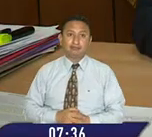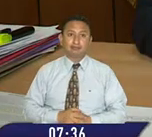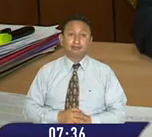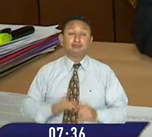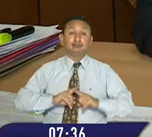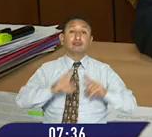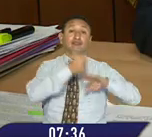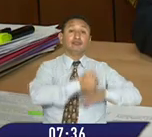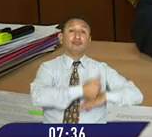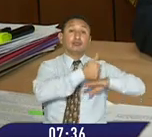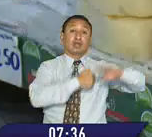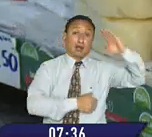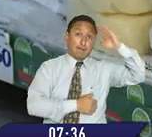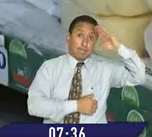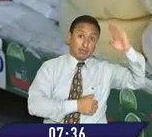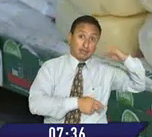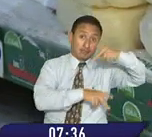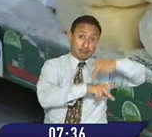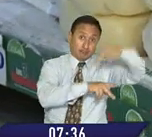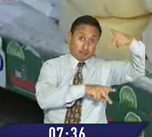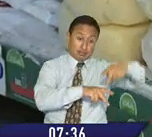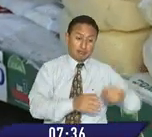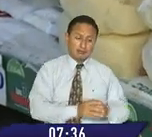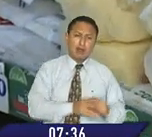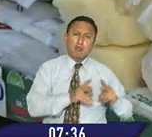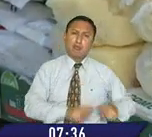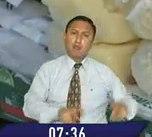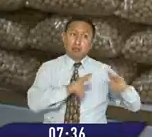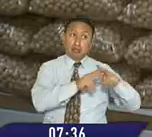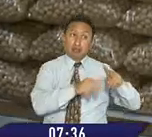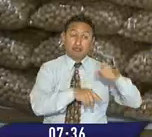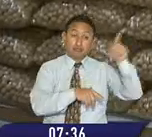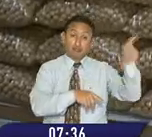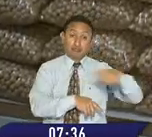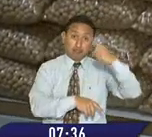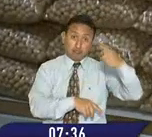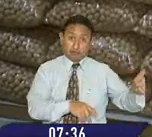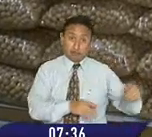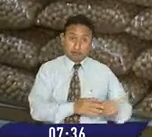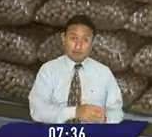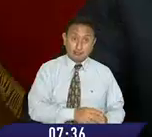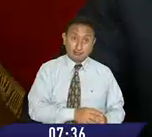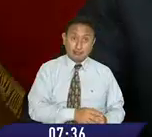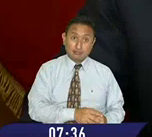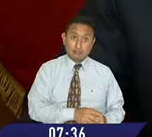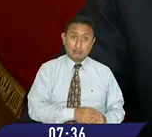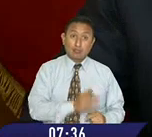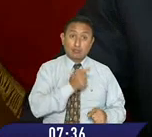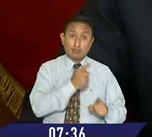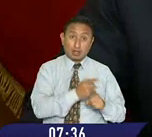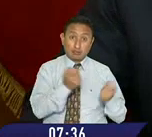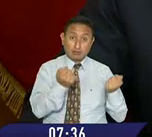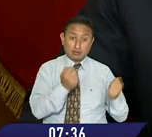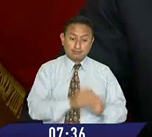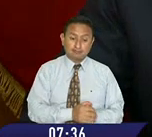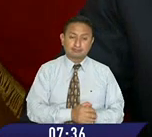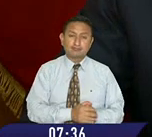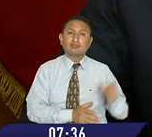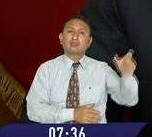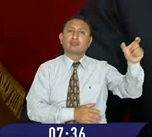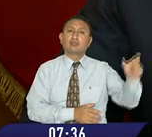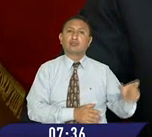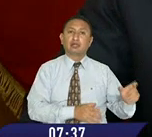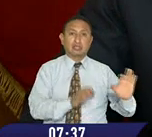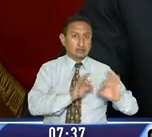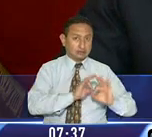de Pichincha se indica que el incremento de los precios está prohibido y para eso se realizan controles. La persona que sin autorización